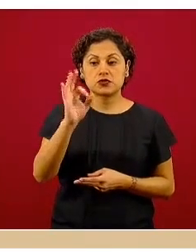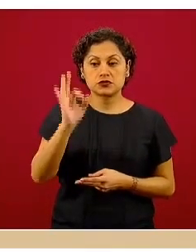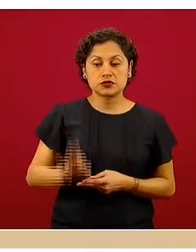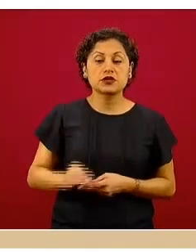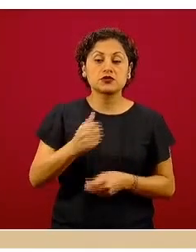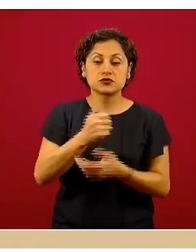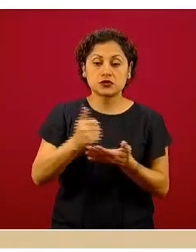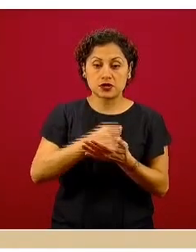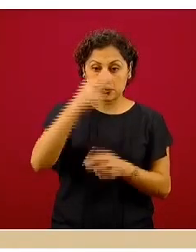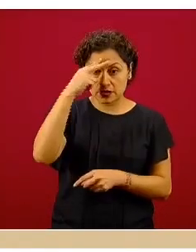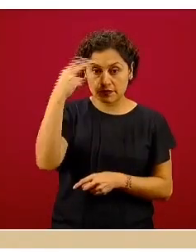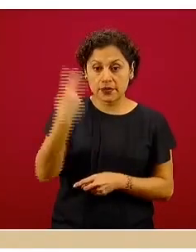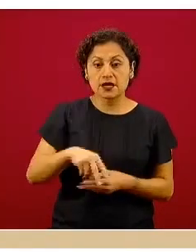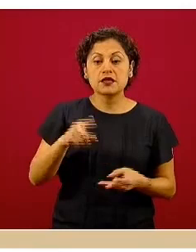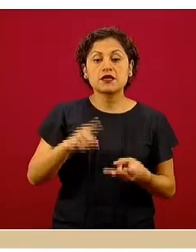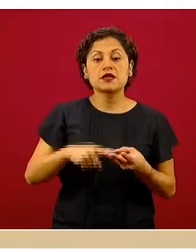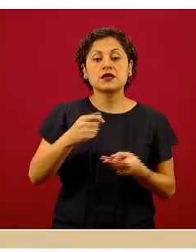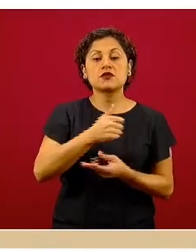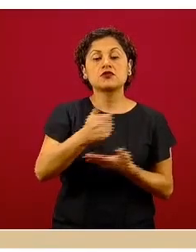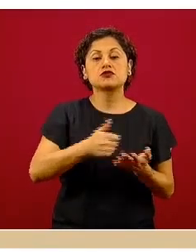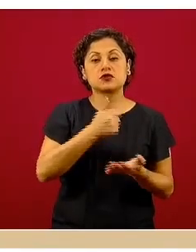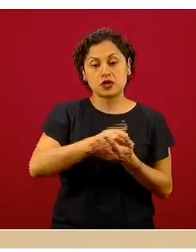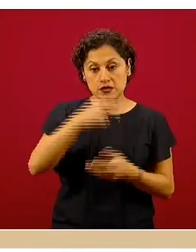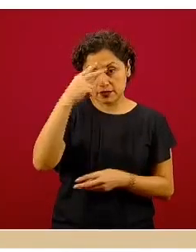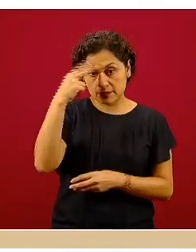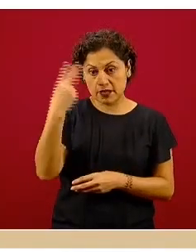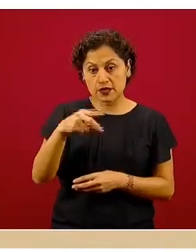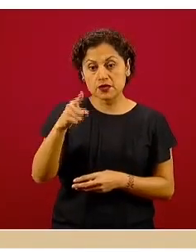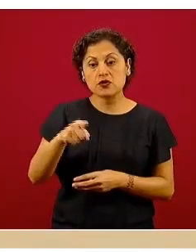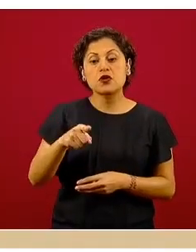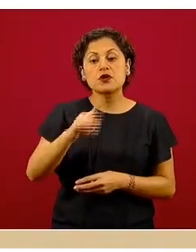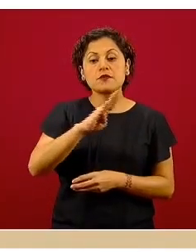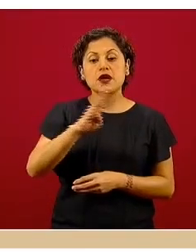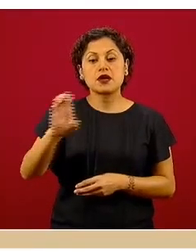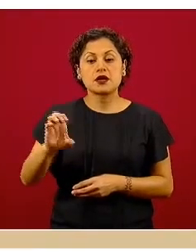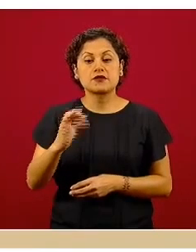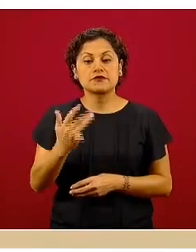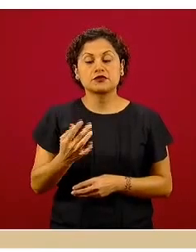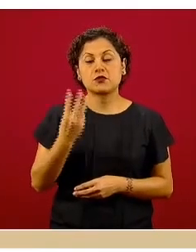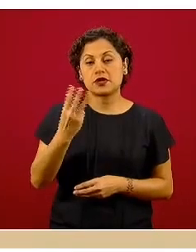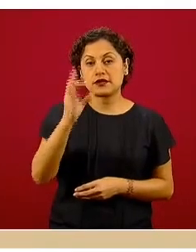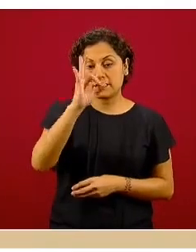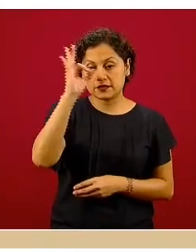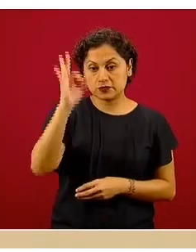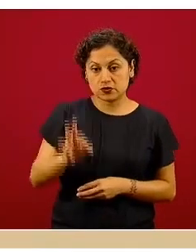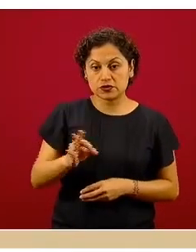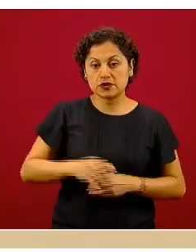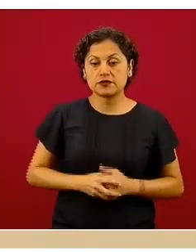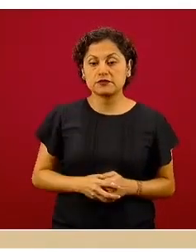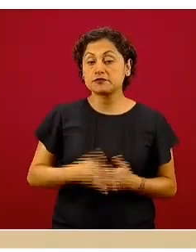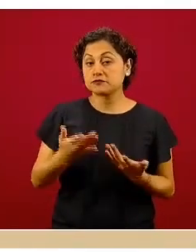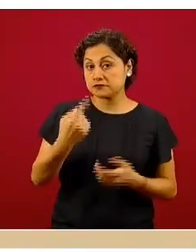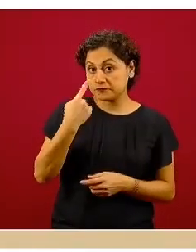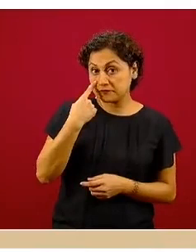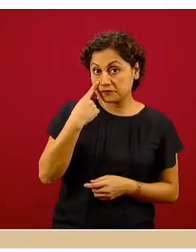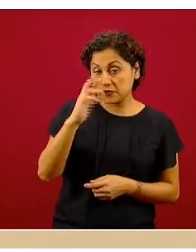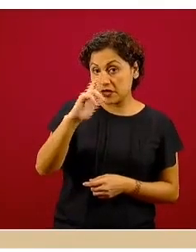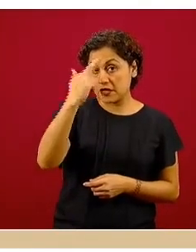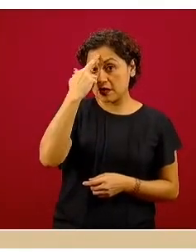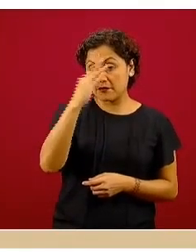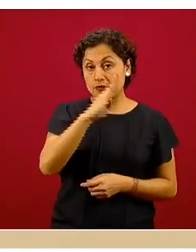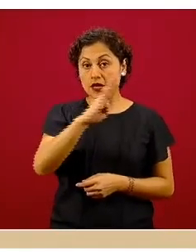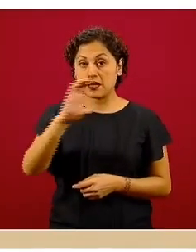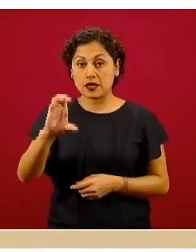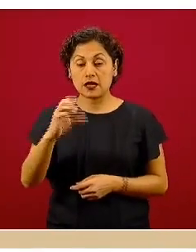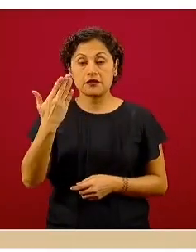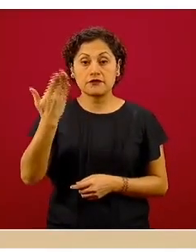58% el Estado de México y todavía Baja California con un 53%, aunque sí recordamos Baja California de haber estado ocupando en la